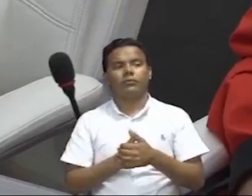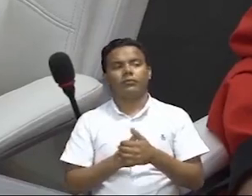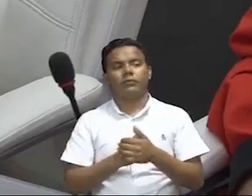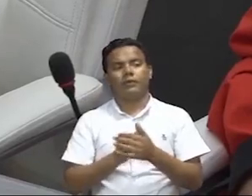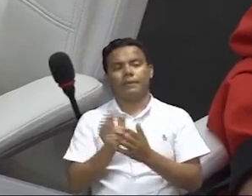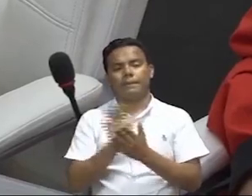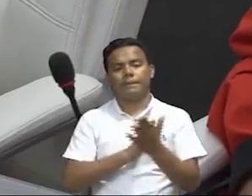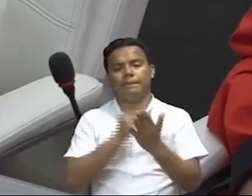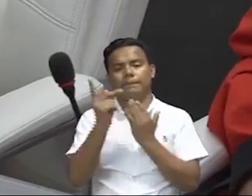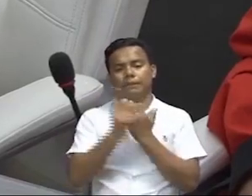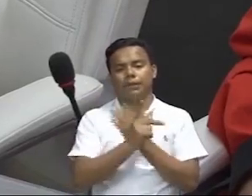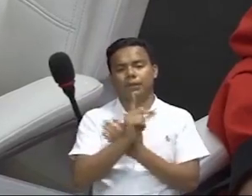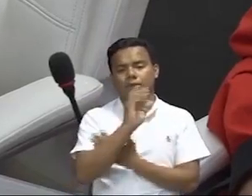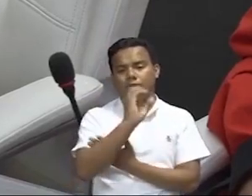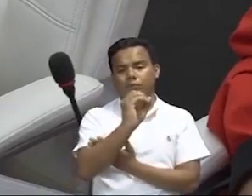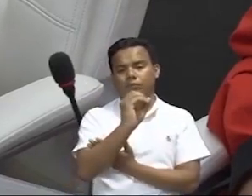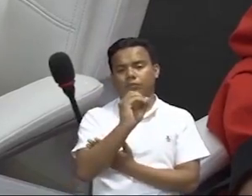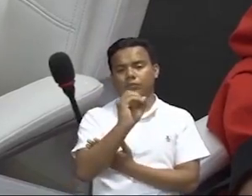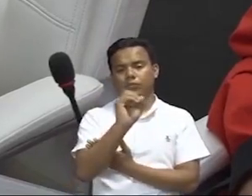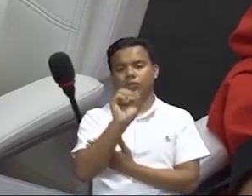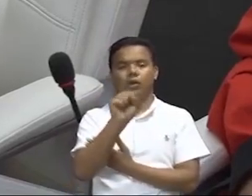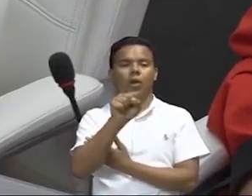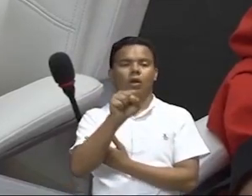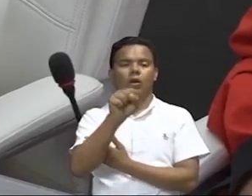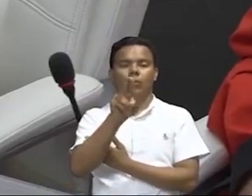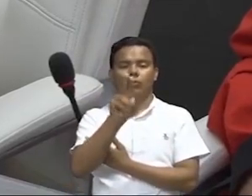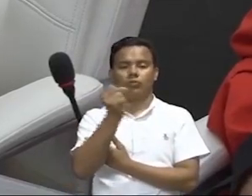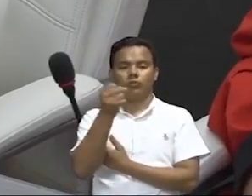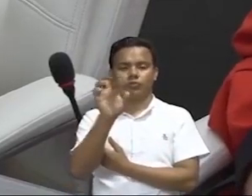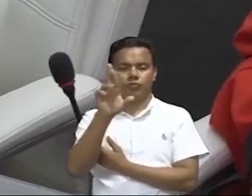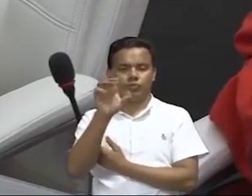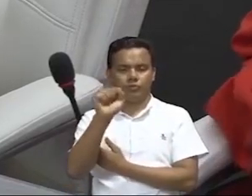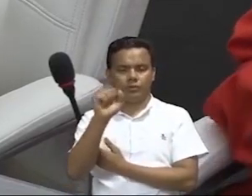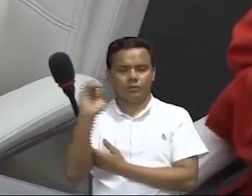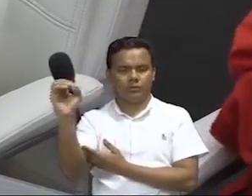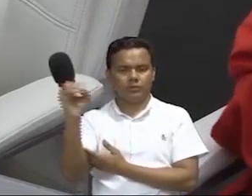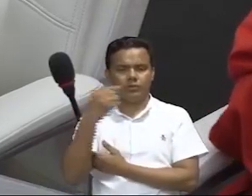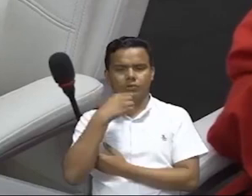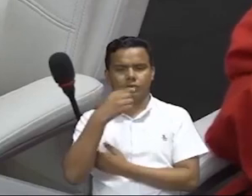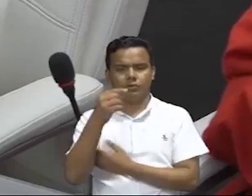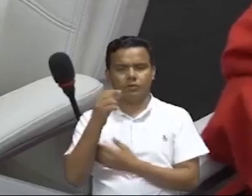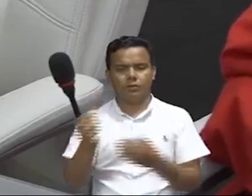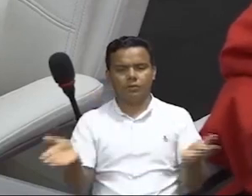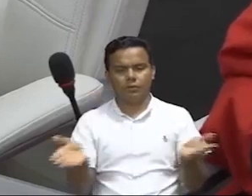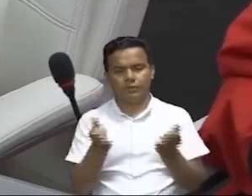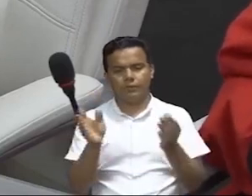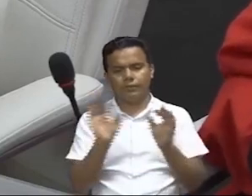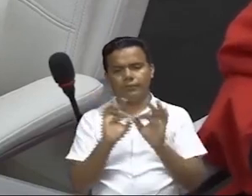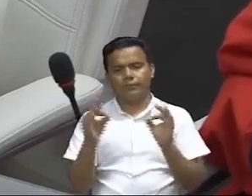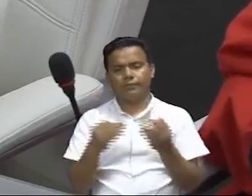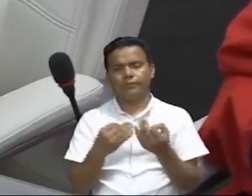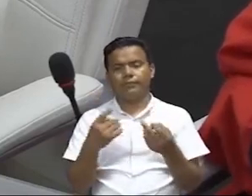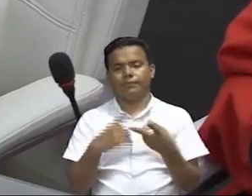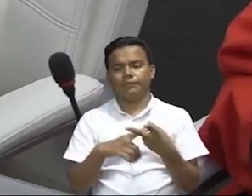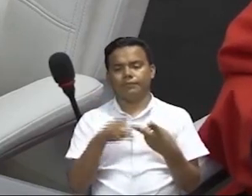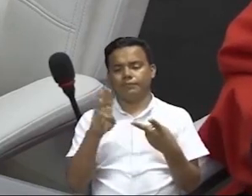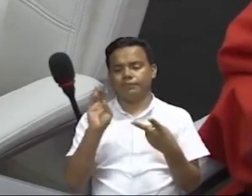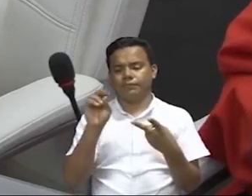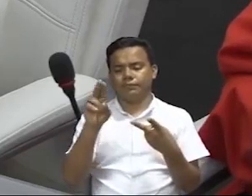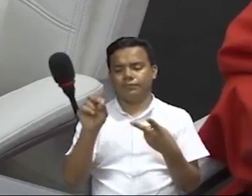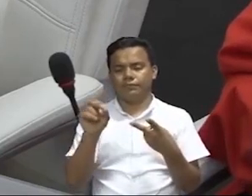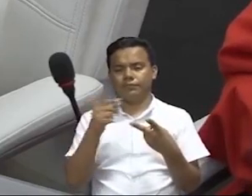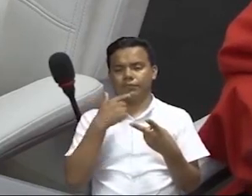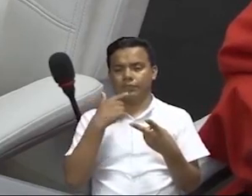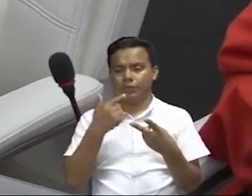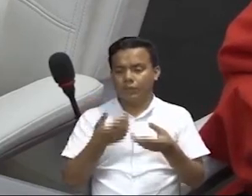Usura Cero para promover y emprendimiento familiar. Tenemos el bono de producción